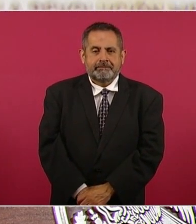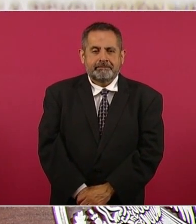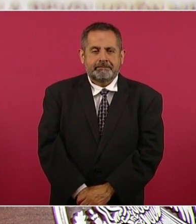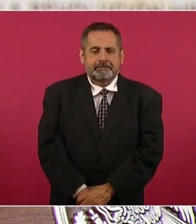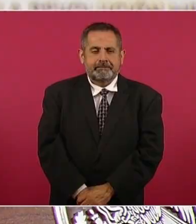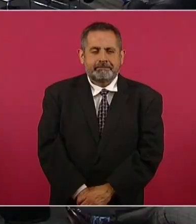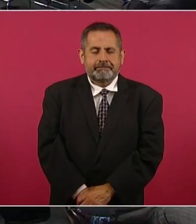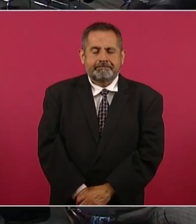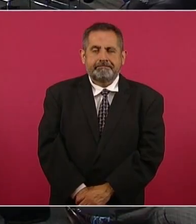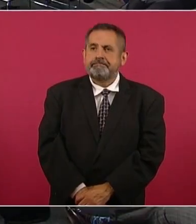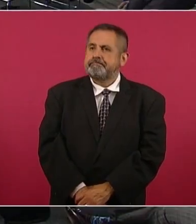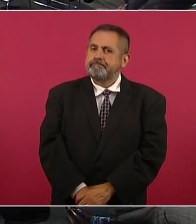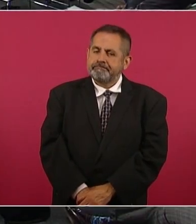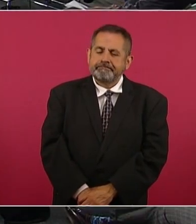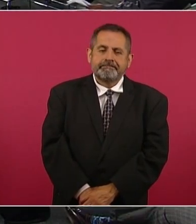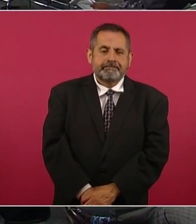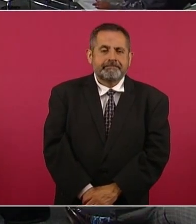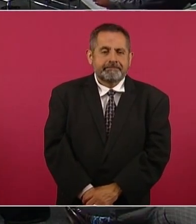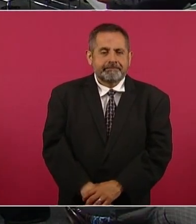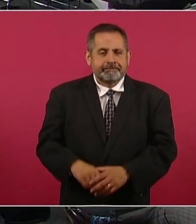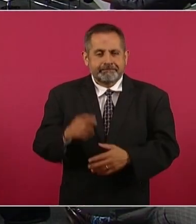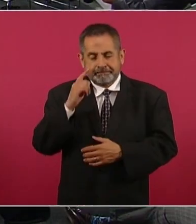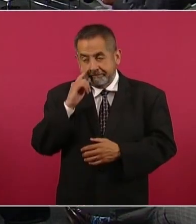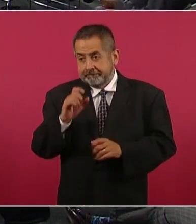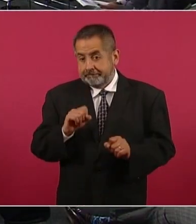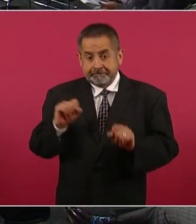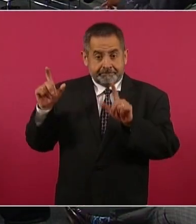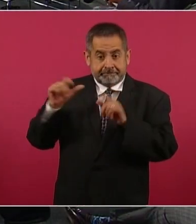Es que si no lo vemos aquí,